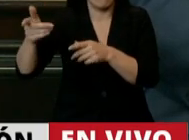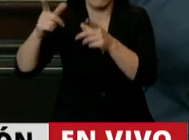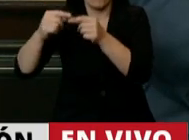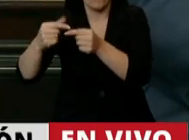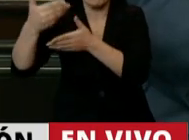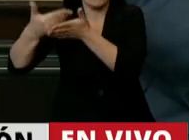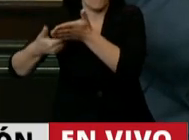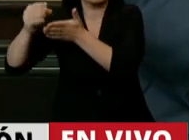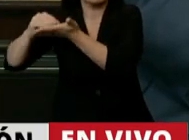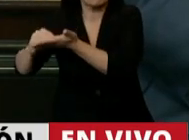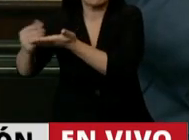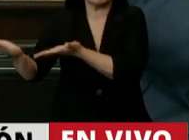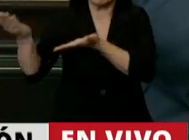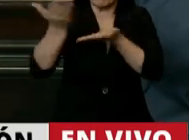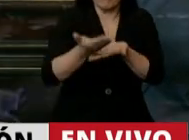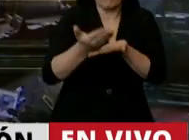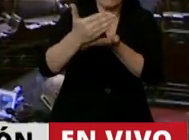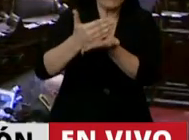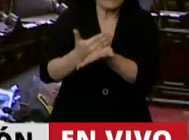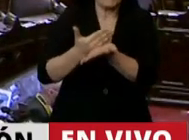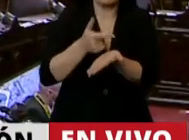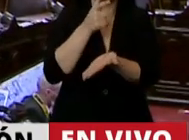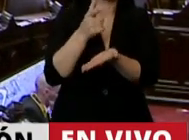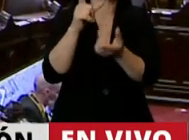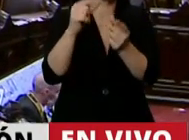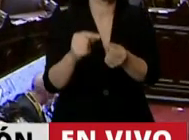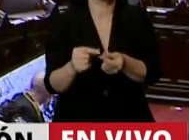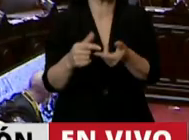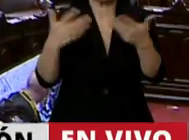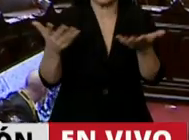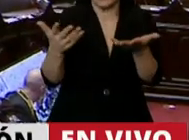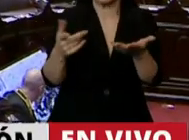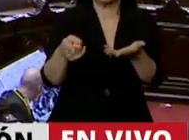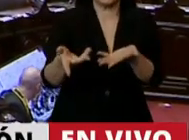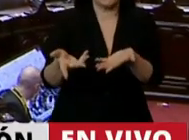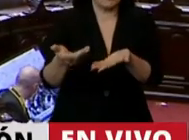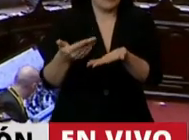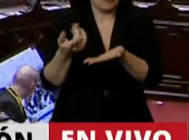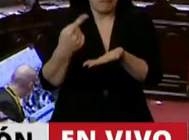vamos teniendo. Esos registros parecen fríos, parecen lejanos. Hoy hubo